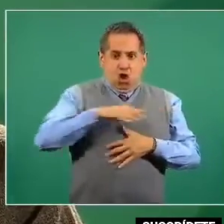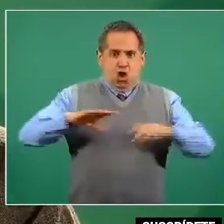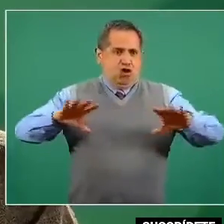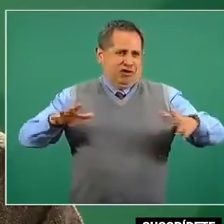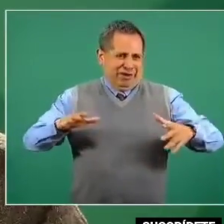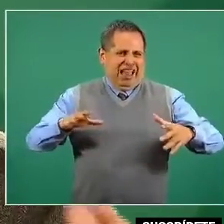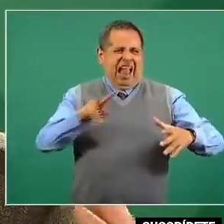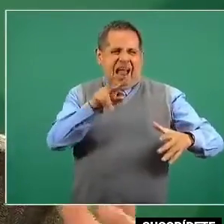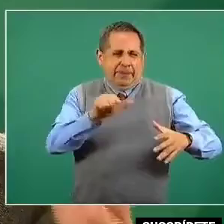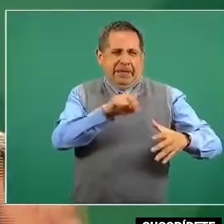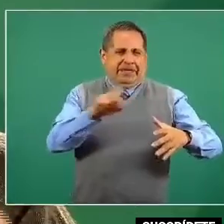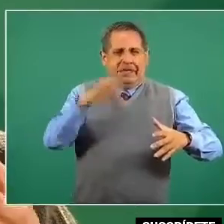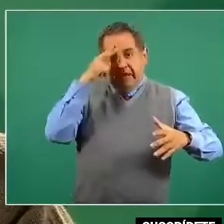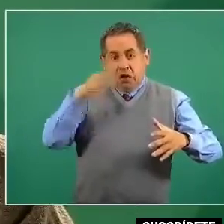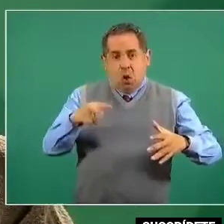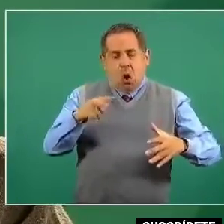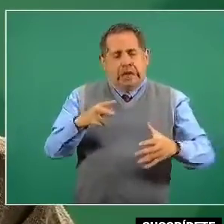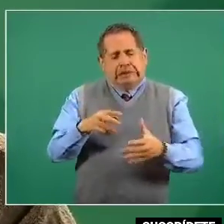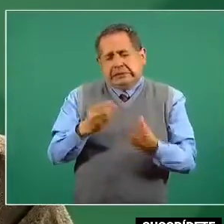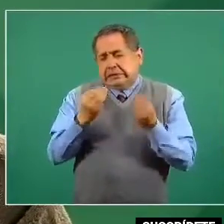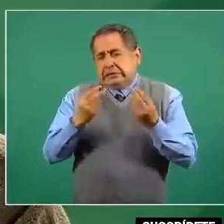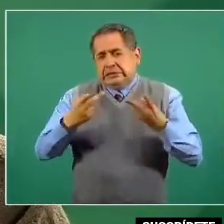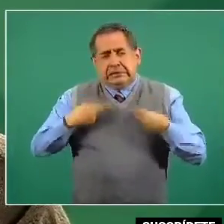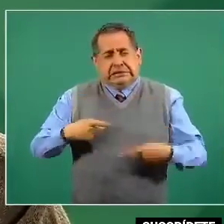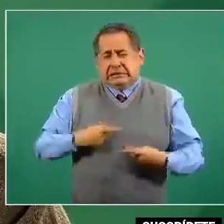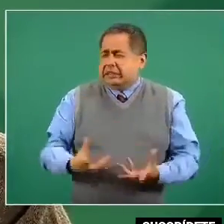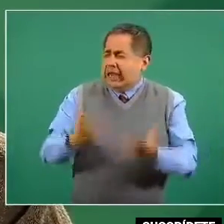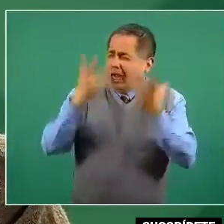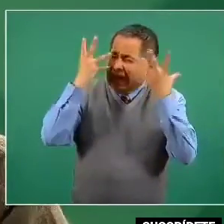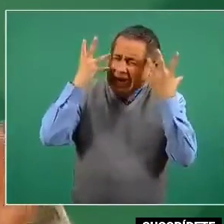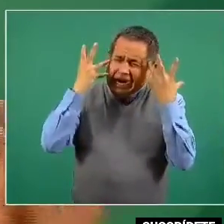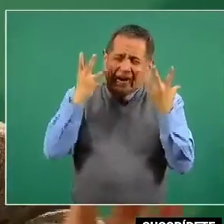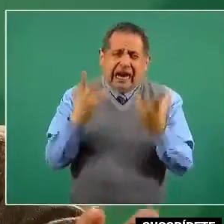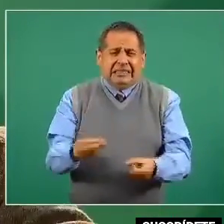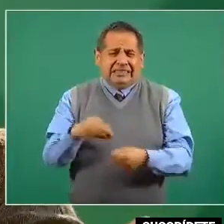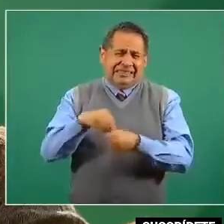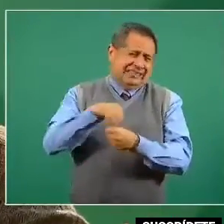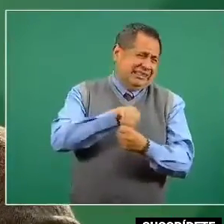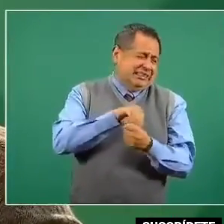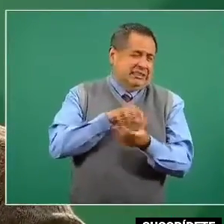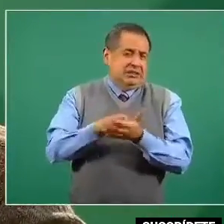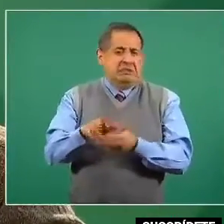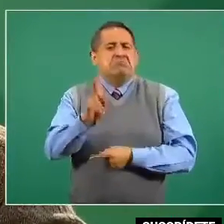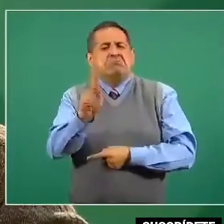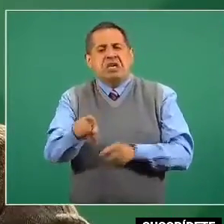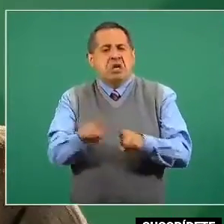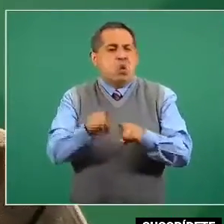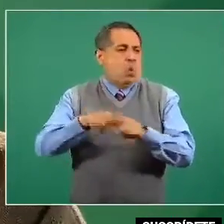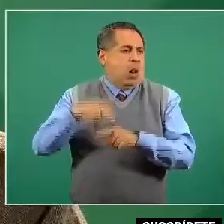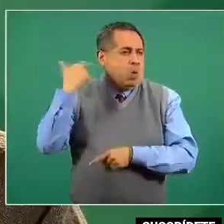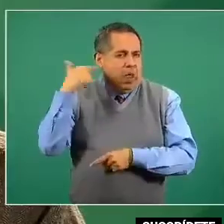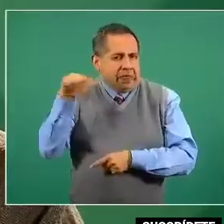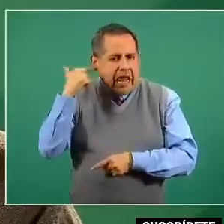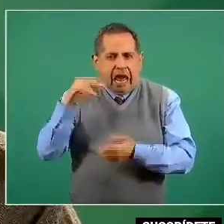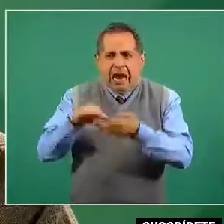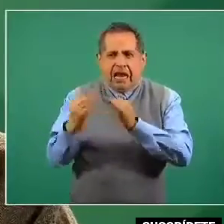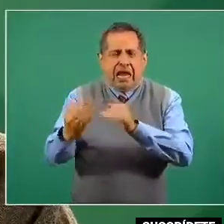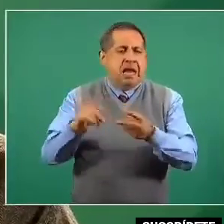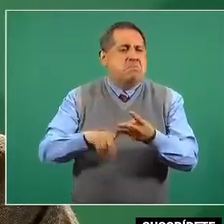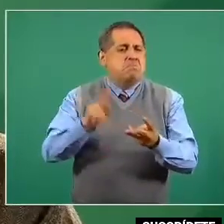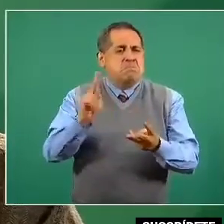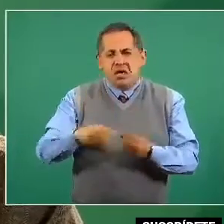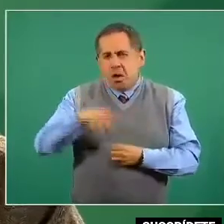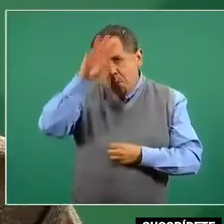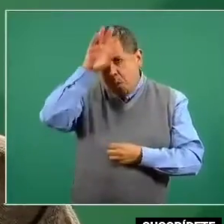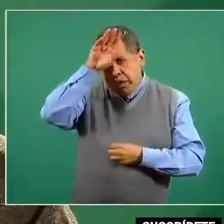México, son la zona más densamente poblada. Igual que lo es Guadalajara y su zona metropolitana, igual que lo es